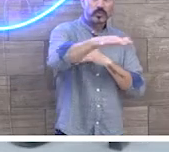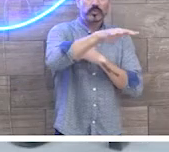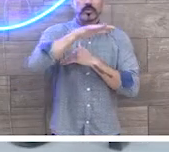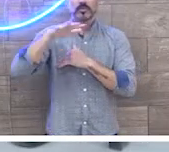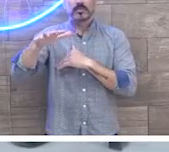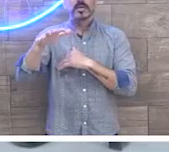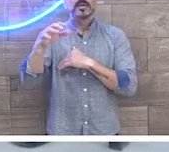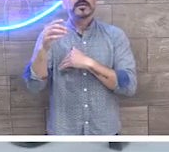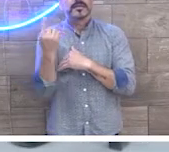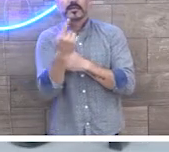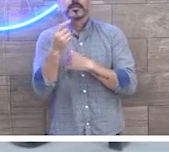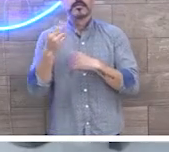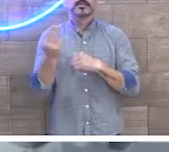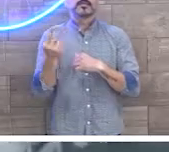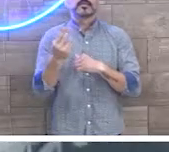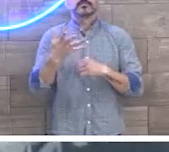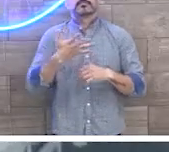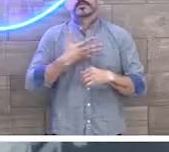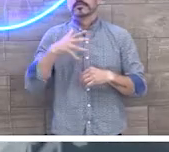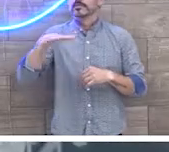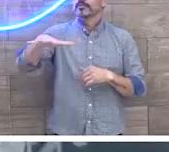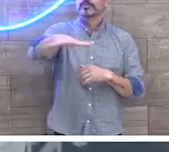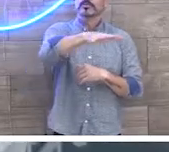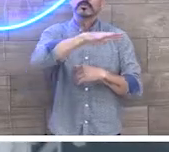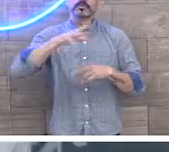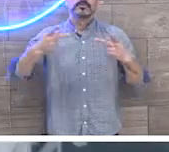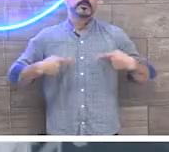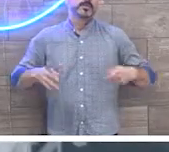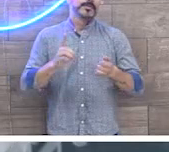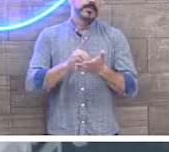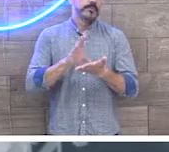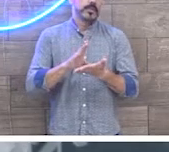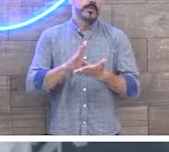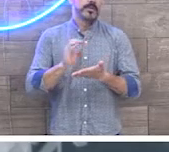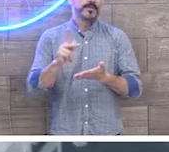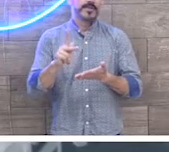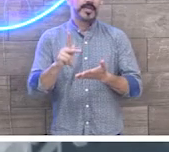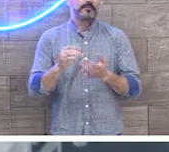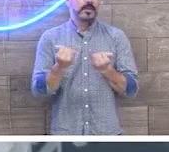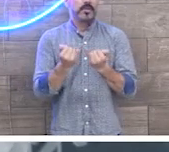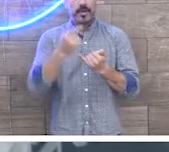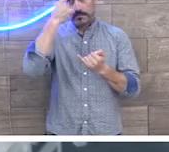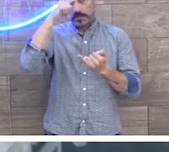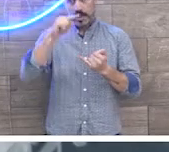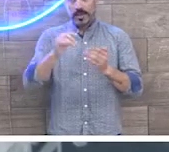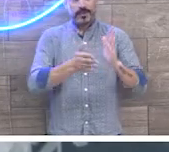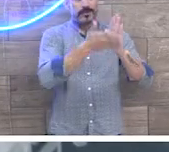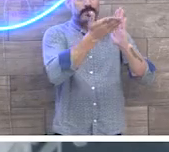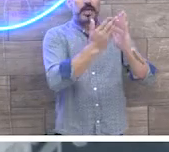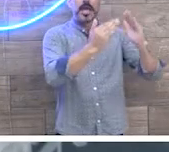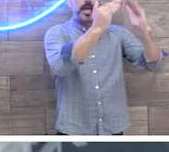necesidades de todos para que empecemos a planear viviendas, ciudades y